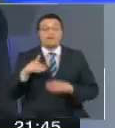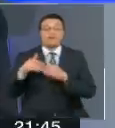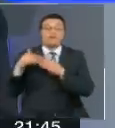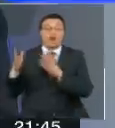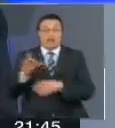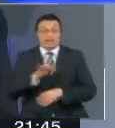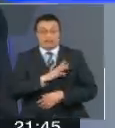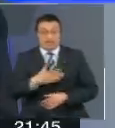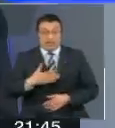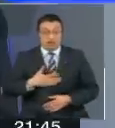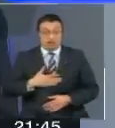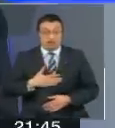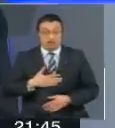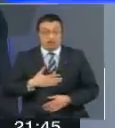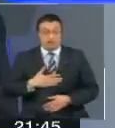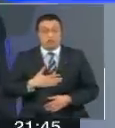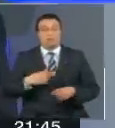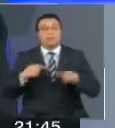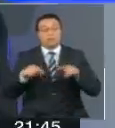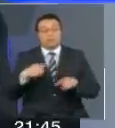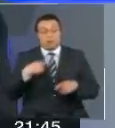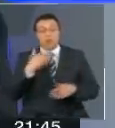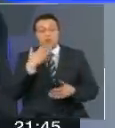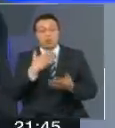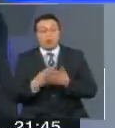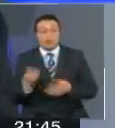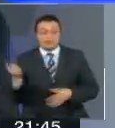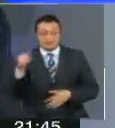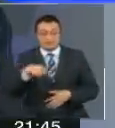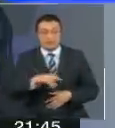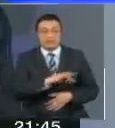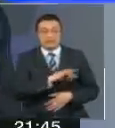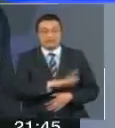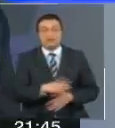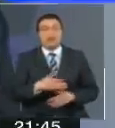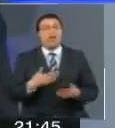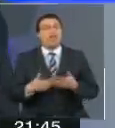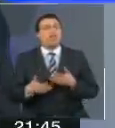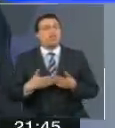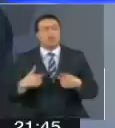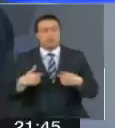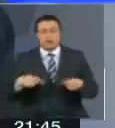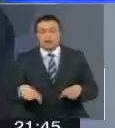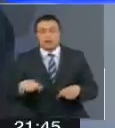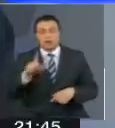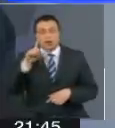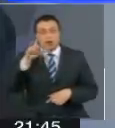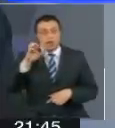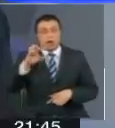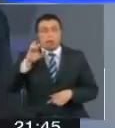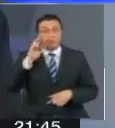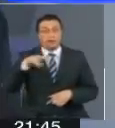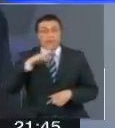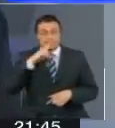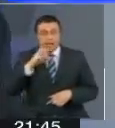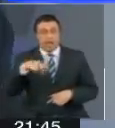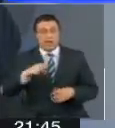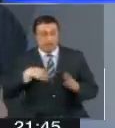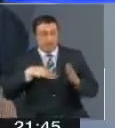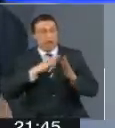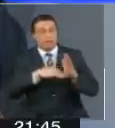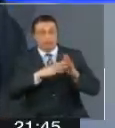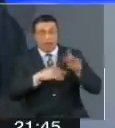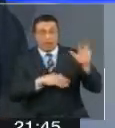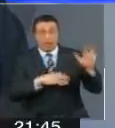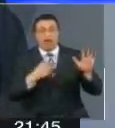Chile, cuando llego a Chile, ¿dónde estoy? Estoy en La Pintana con José Luis Sepúlveda,